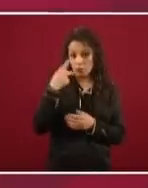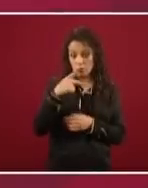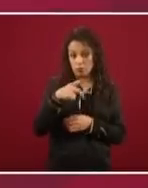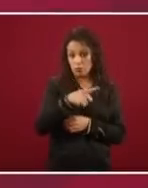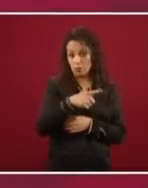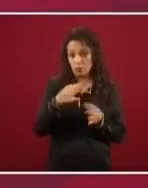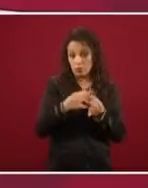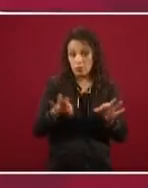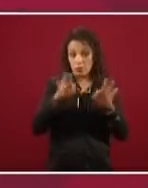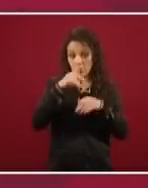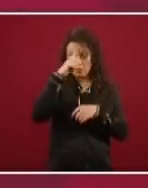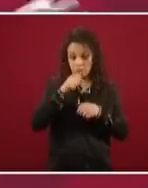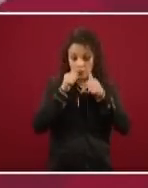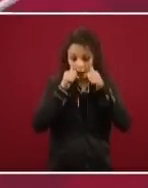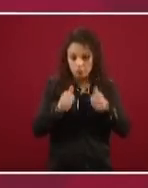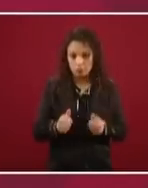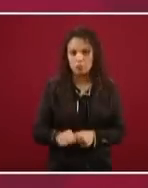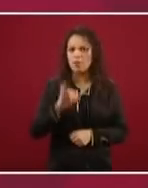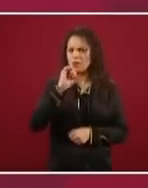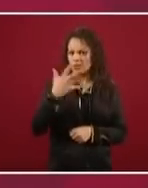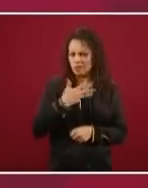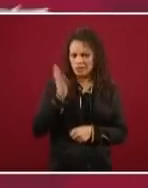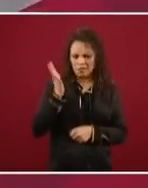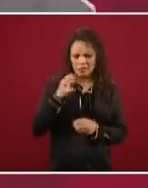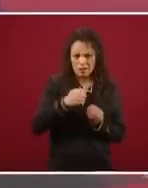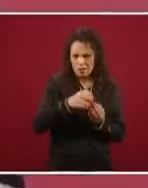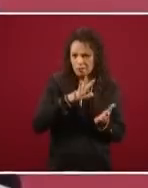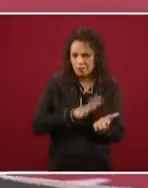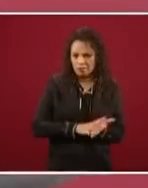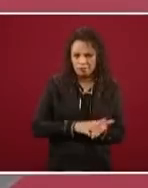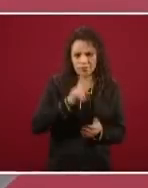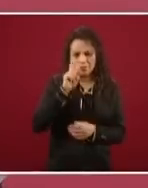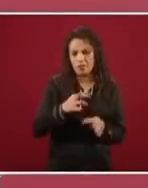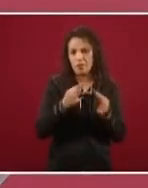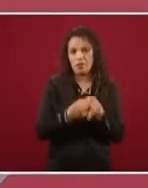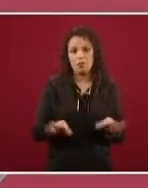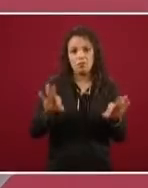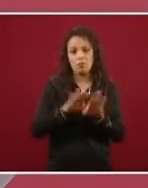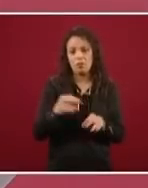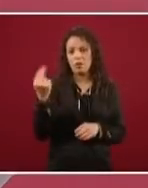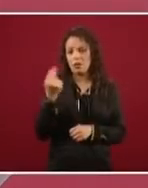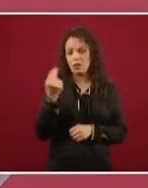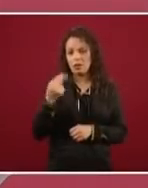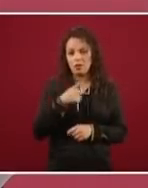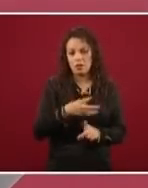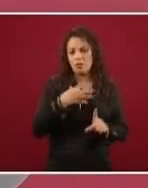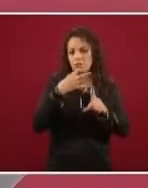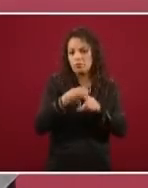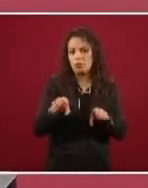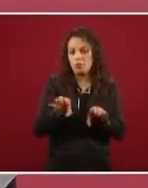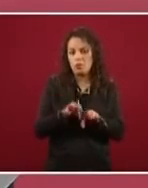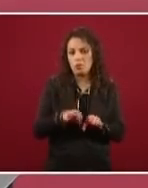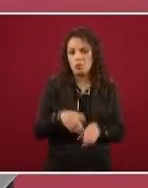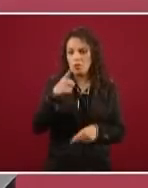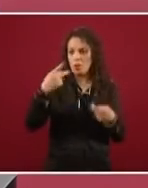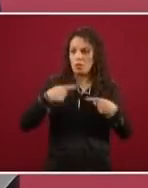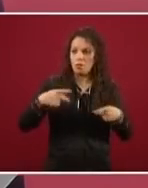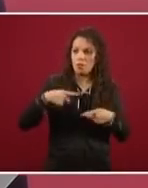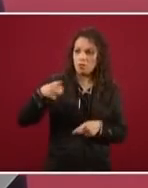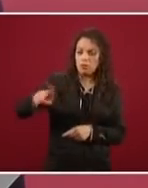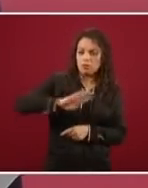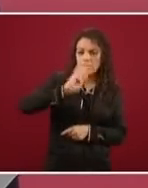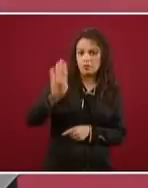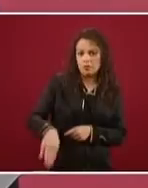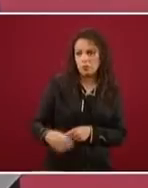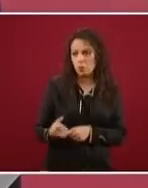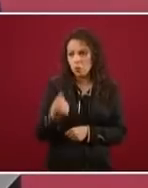como no va a ser prioridad aclara sobre un asesinato más si se